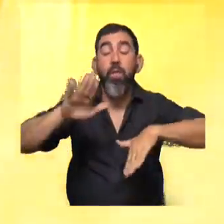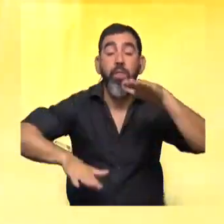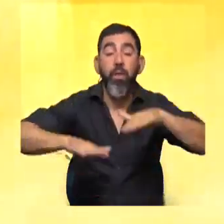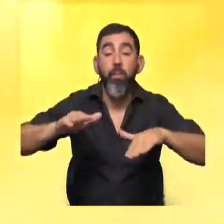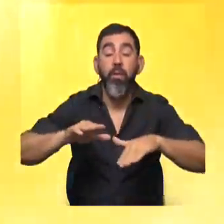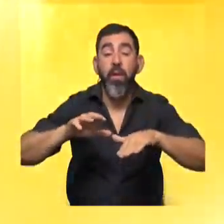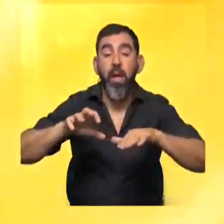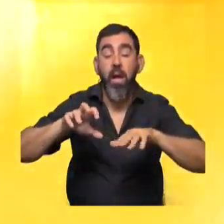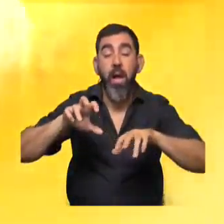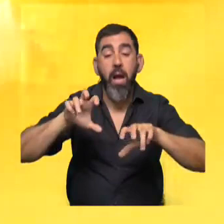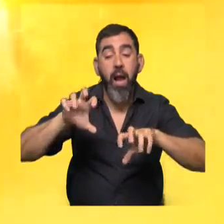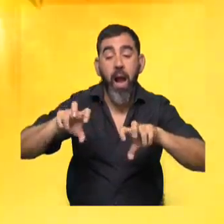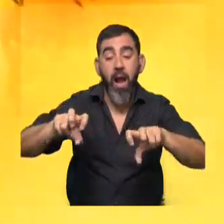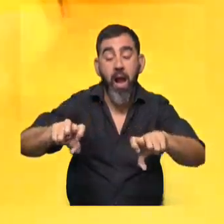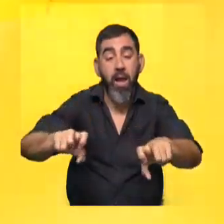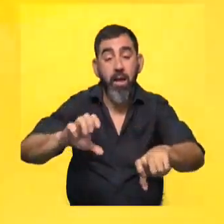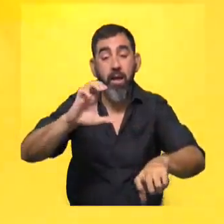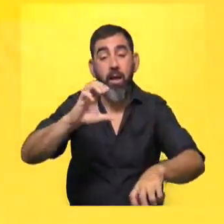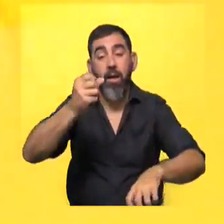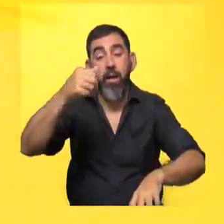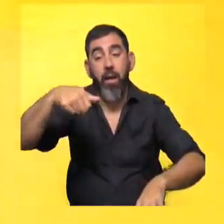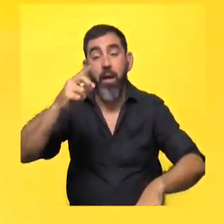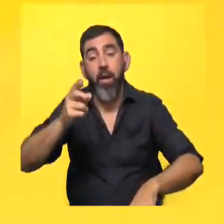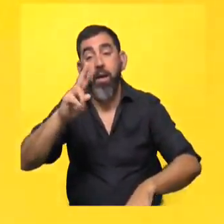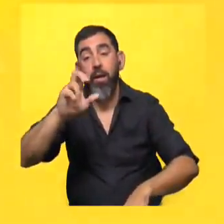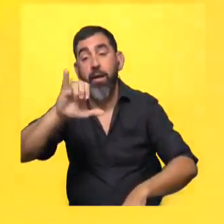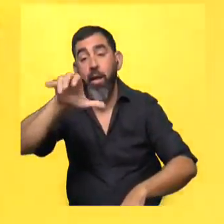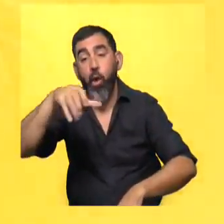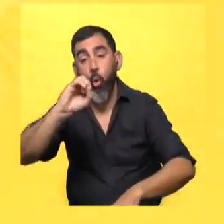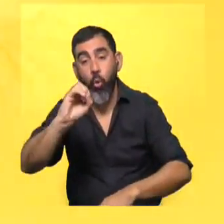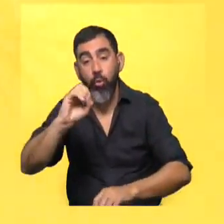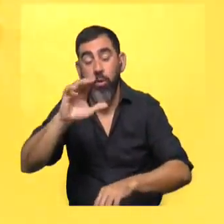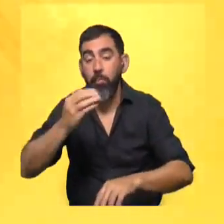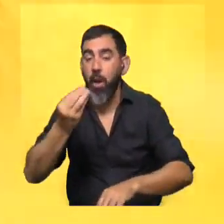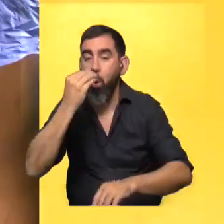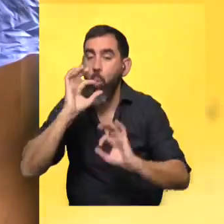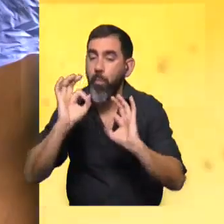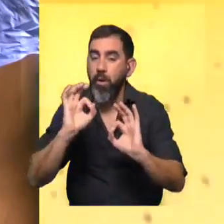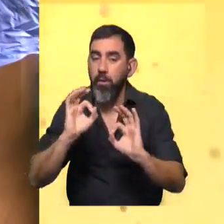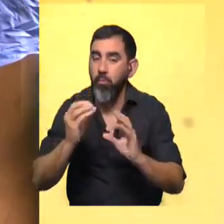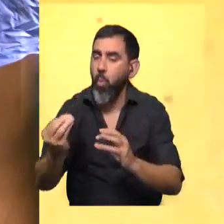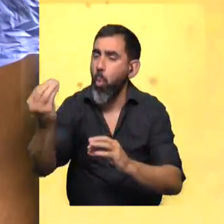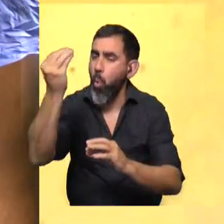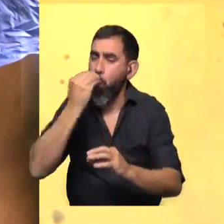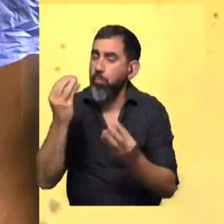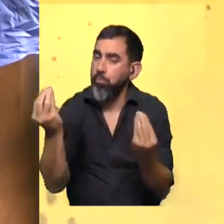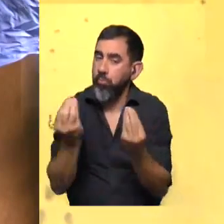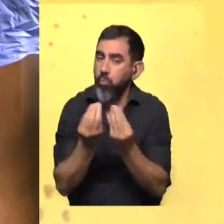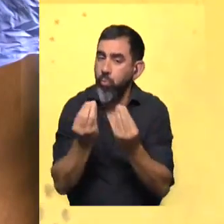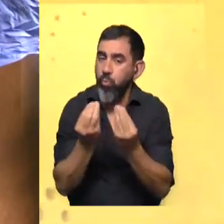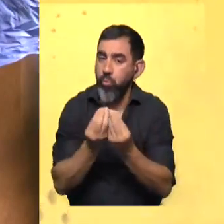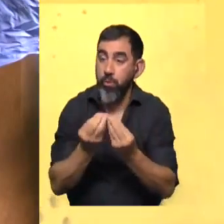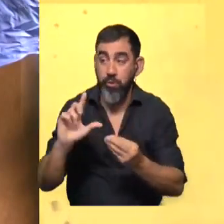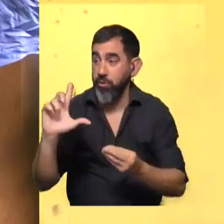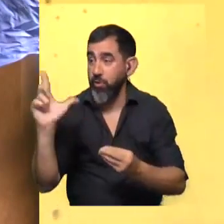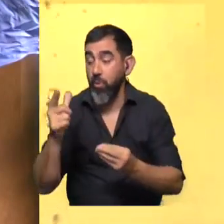cangrejo nativo del género Egla, en gran medida en su dieta. Está consumiendo unas grandes cantidades de estos cangrejos. Si no